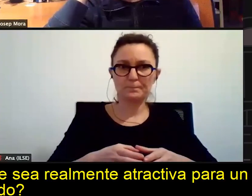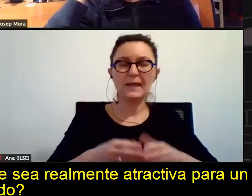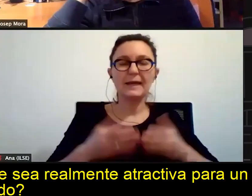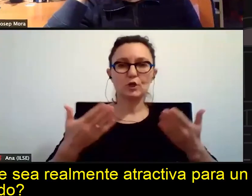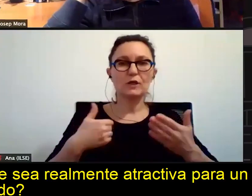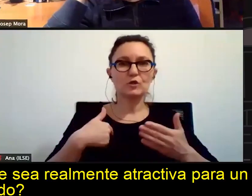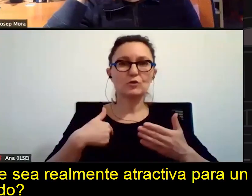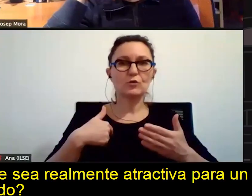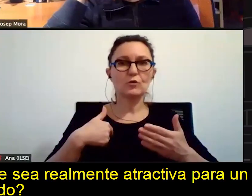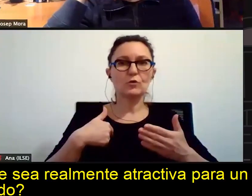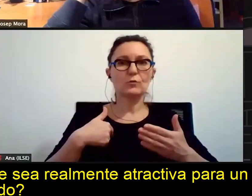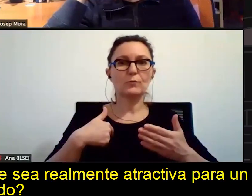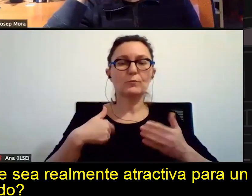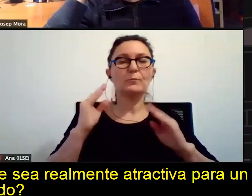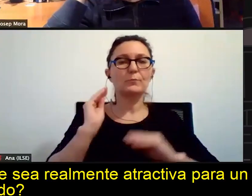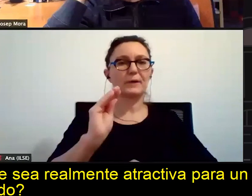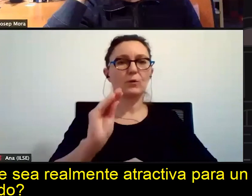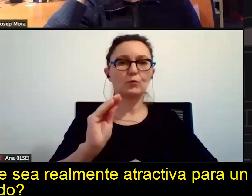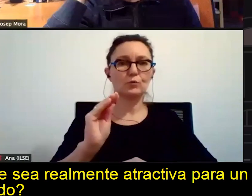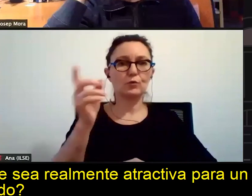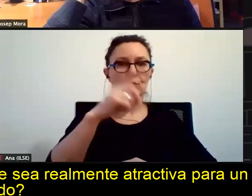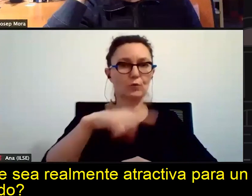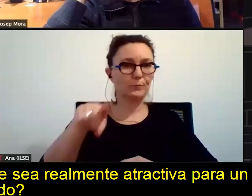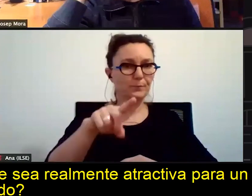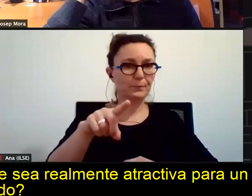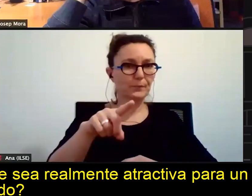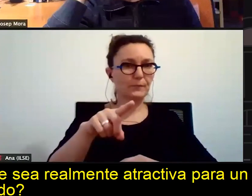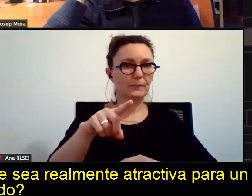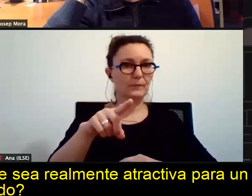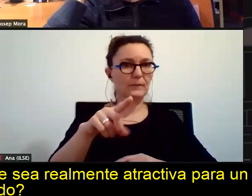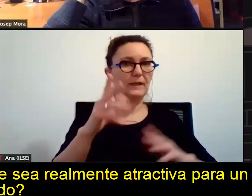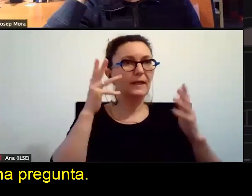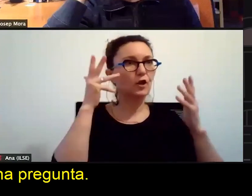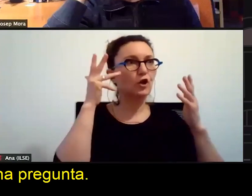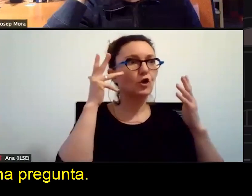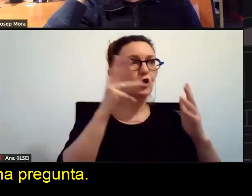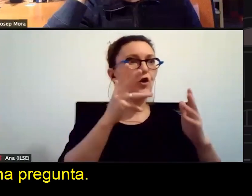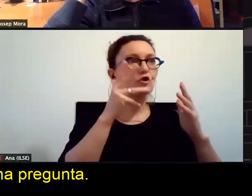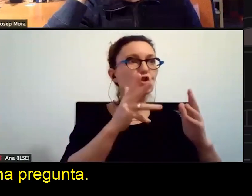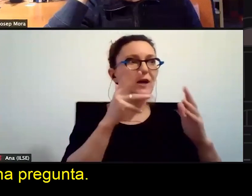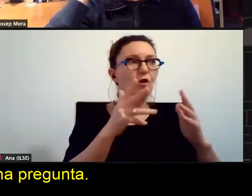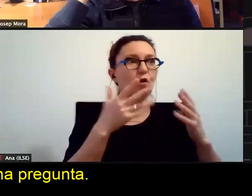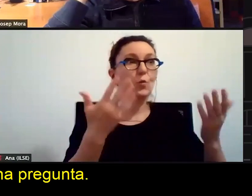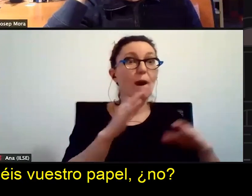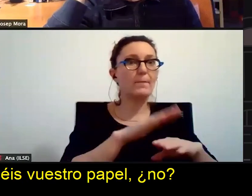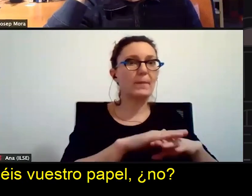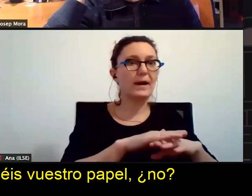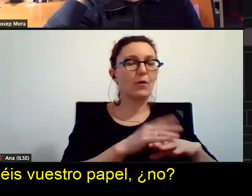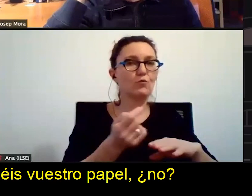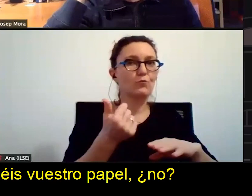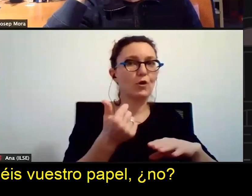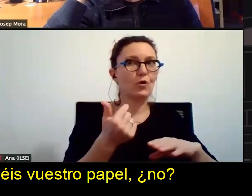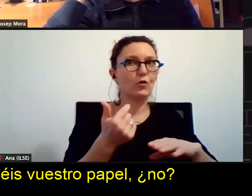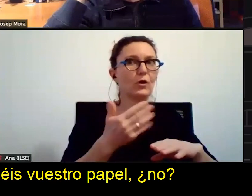consejos les daríais para que sea realmente atractiva para un fondo, ¿no? Esa sería una pregunta. Y luego, lógicamente,